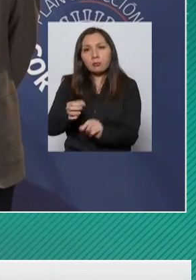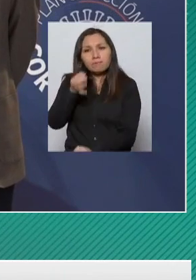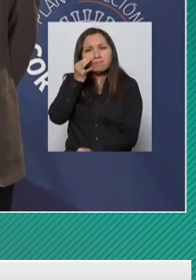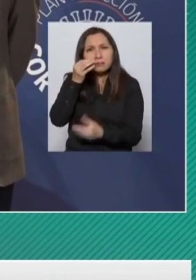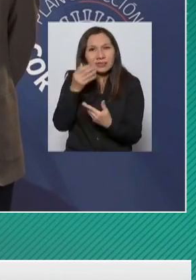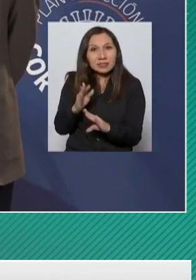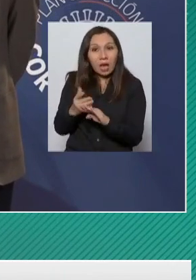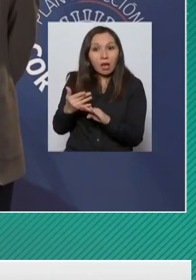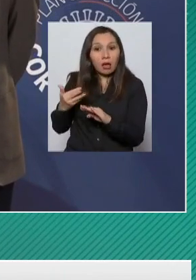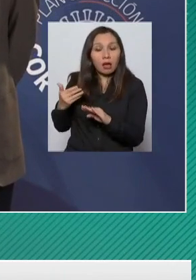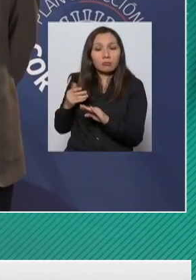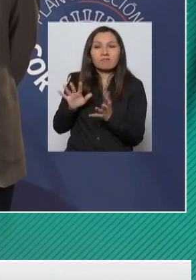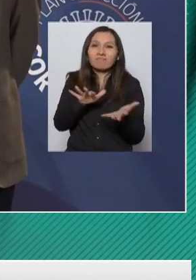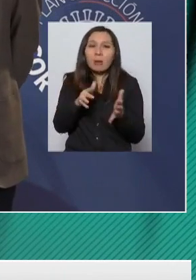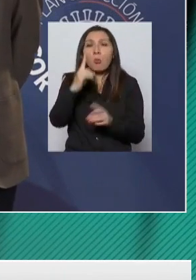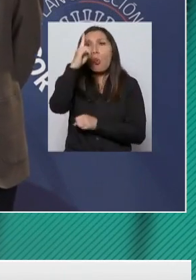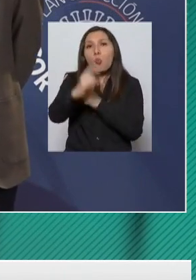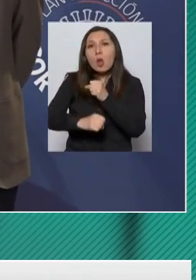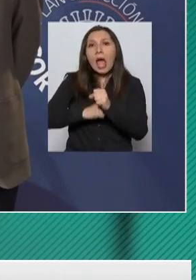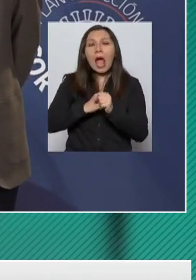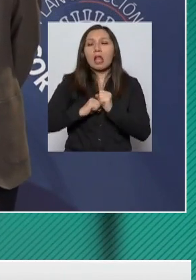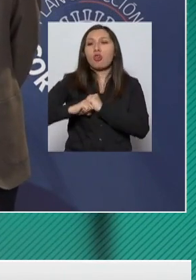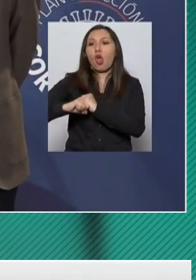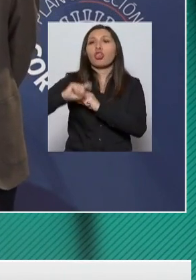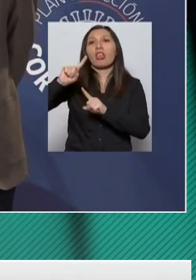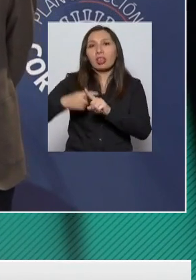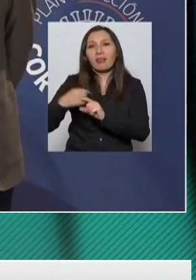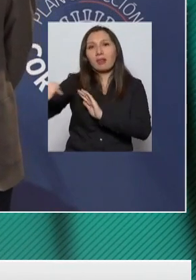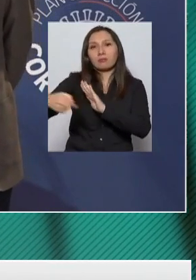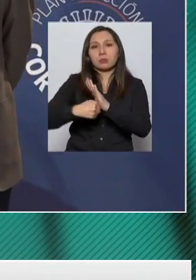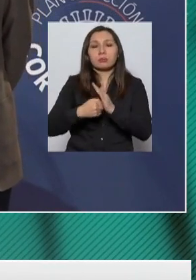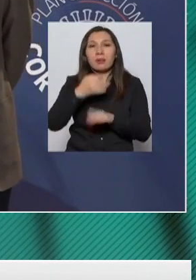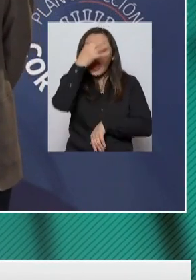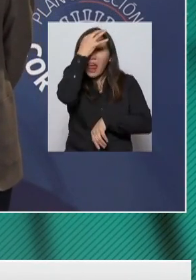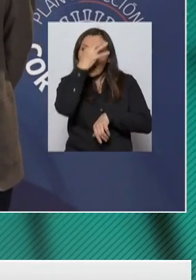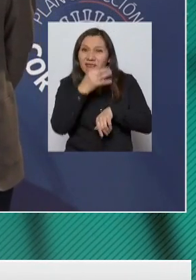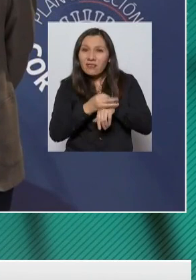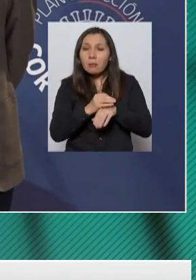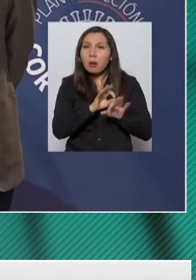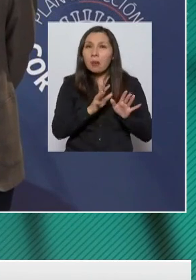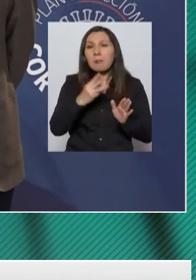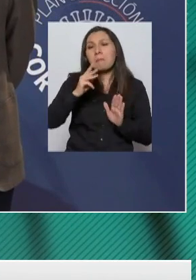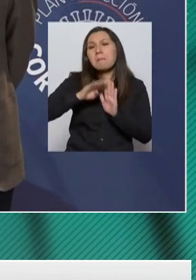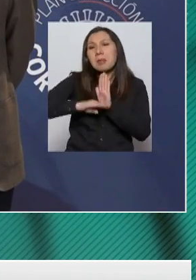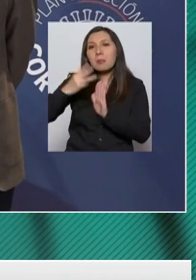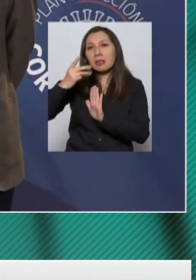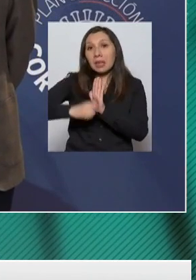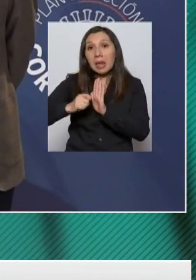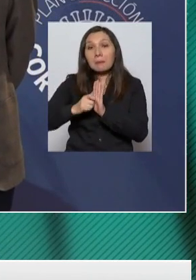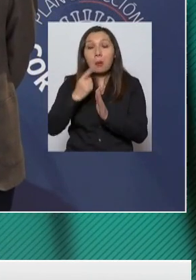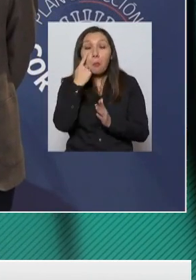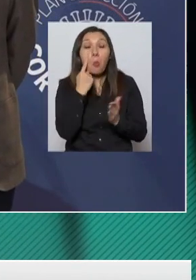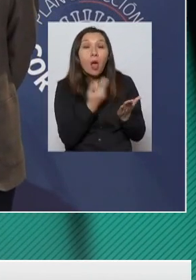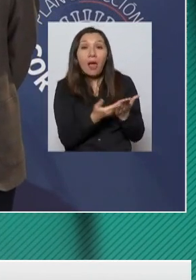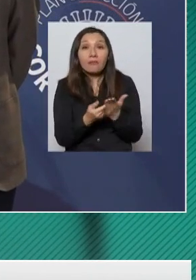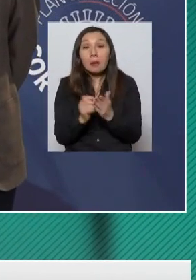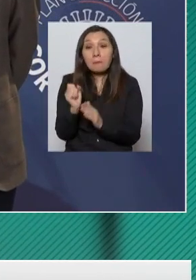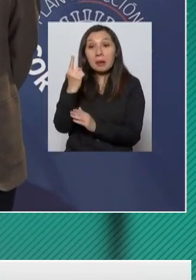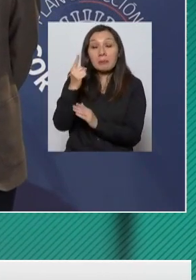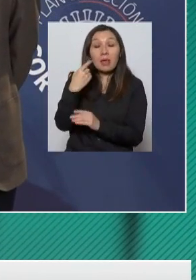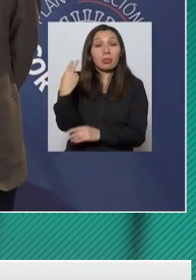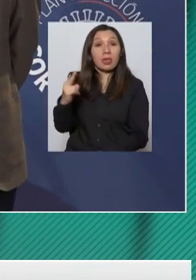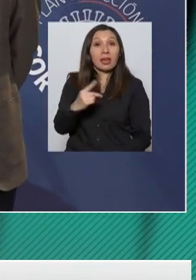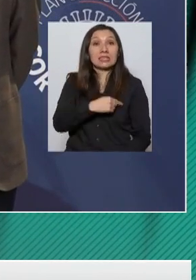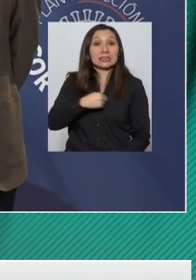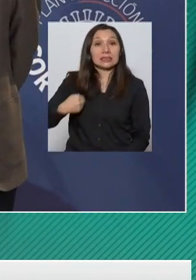observado ellos estiman un año en experimentos animales mínimo tres meses en el caso de los primeros casos de